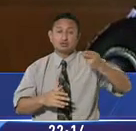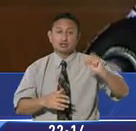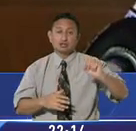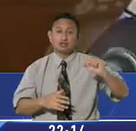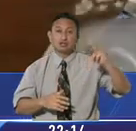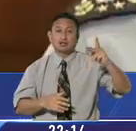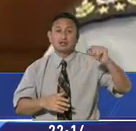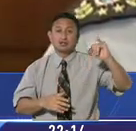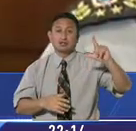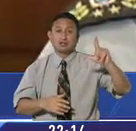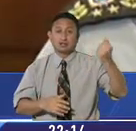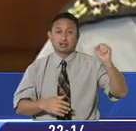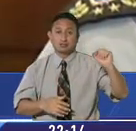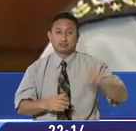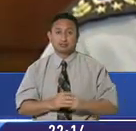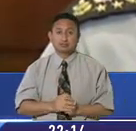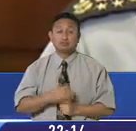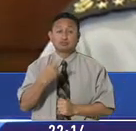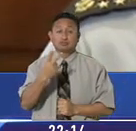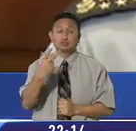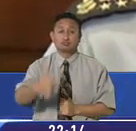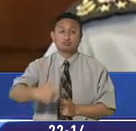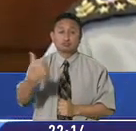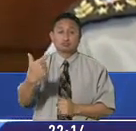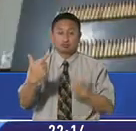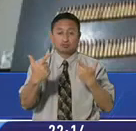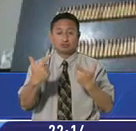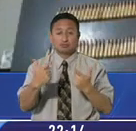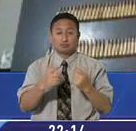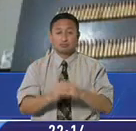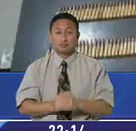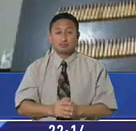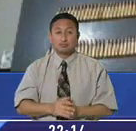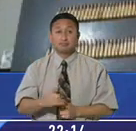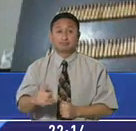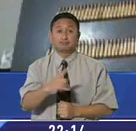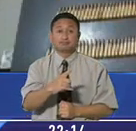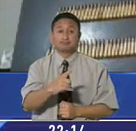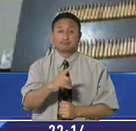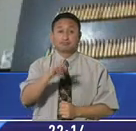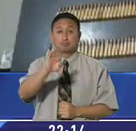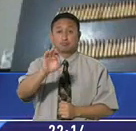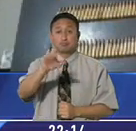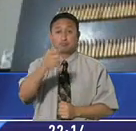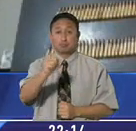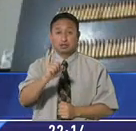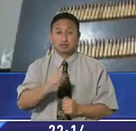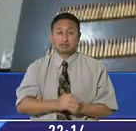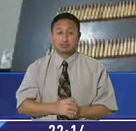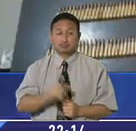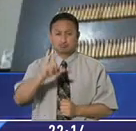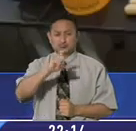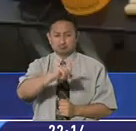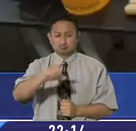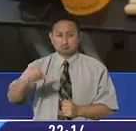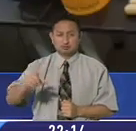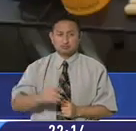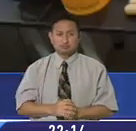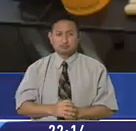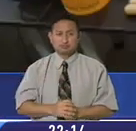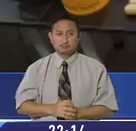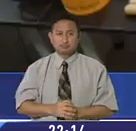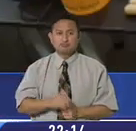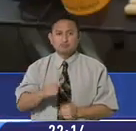y 3 en la casa. Se encontró dos armas de fuego. Munición calibre 7.62, munición calibre 9 milímetros y